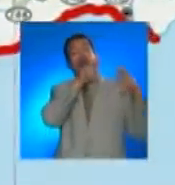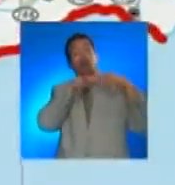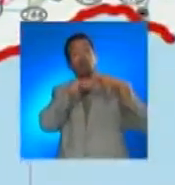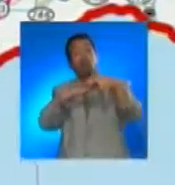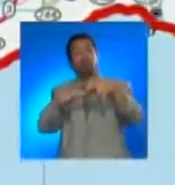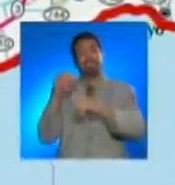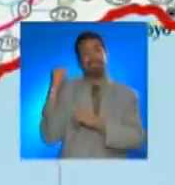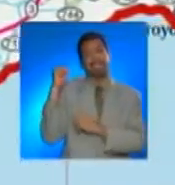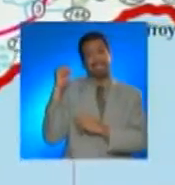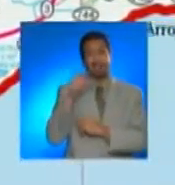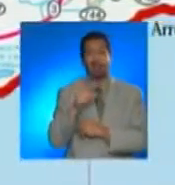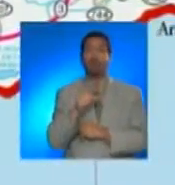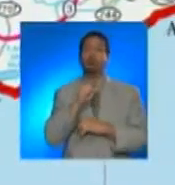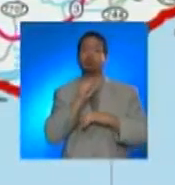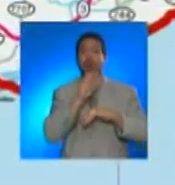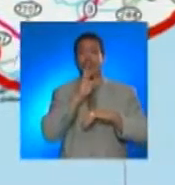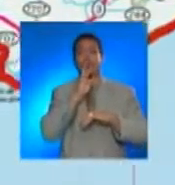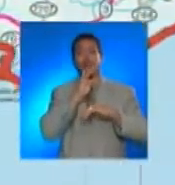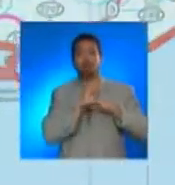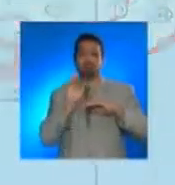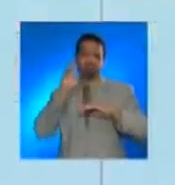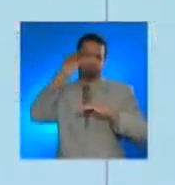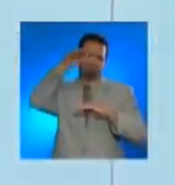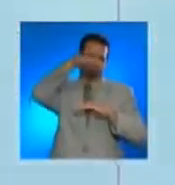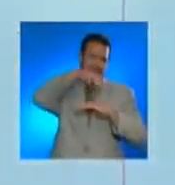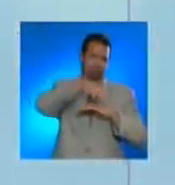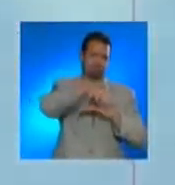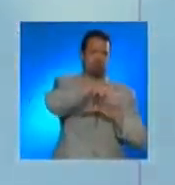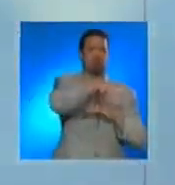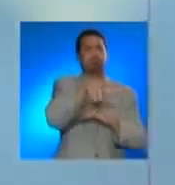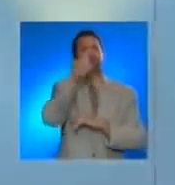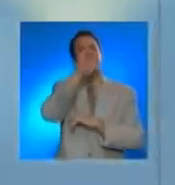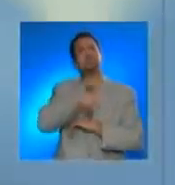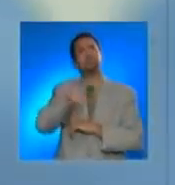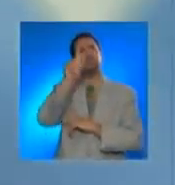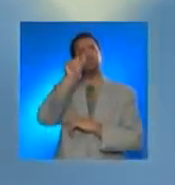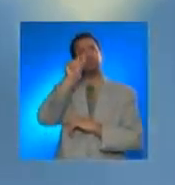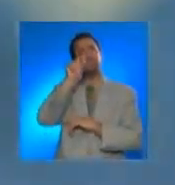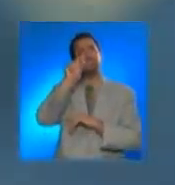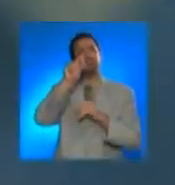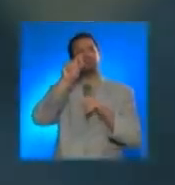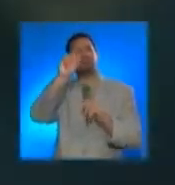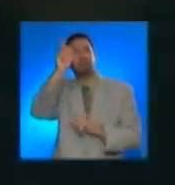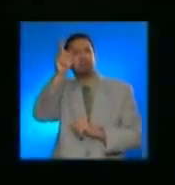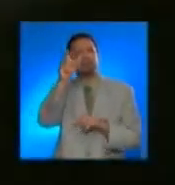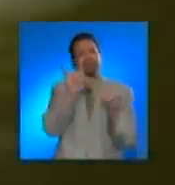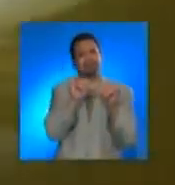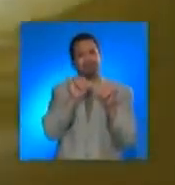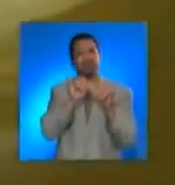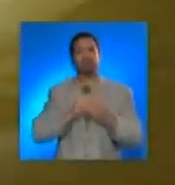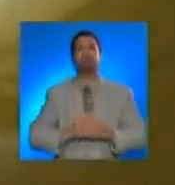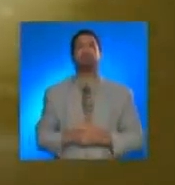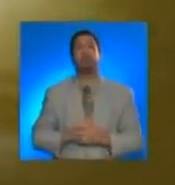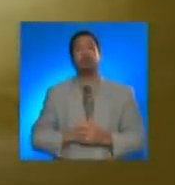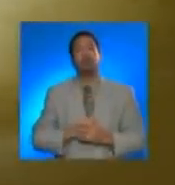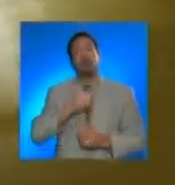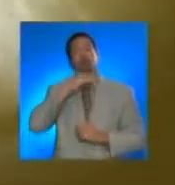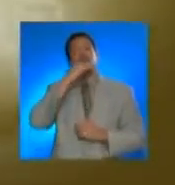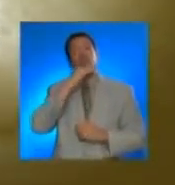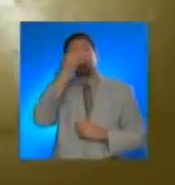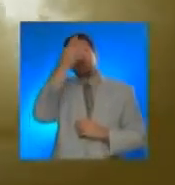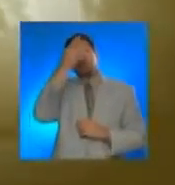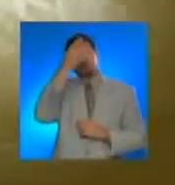dejó el buque sobre un arrecife de coral. En Vieques y Culebra, el terremoto fue sentido fuertemente.